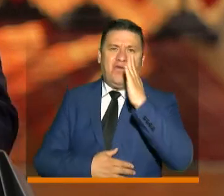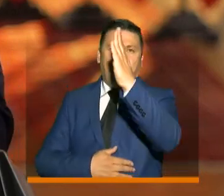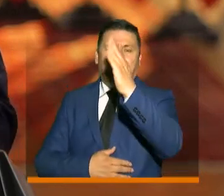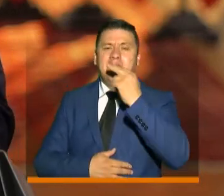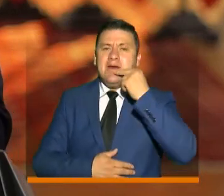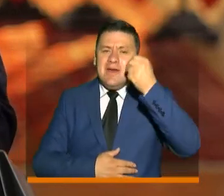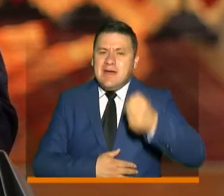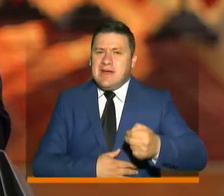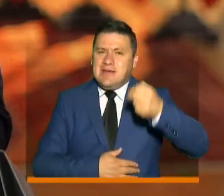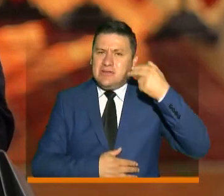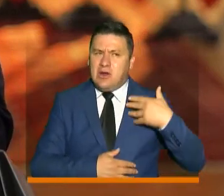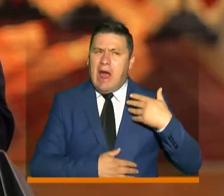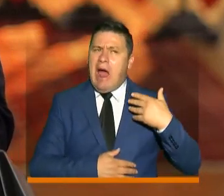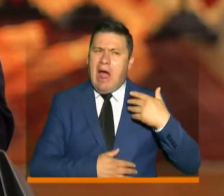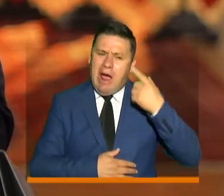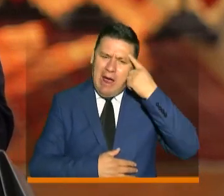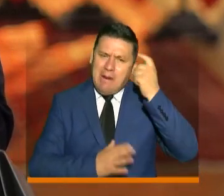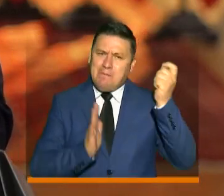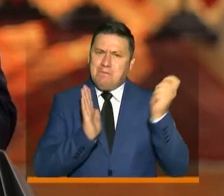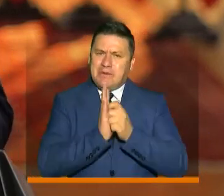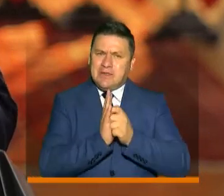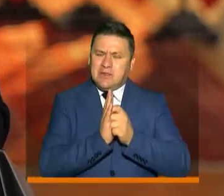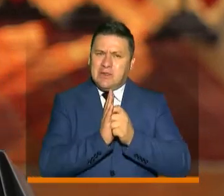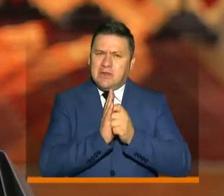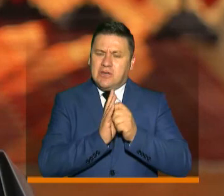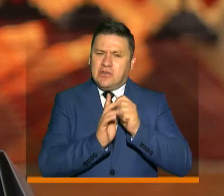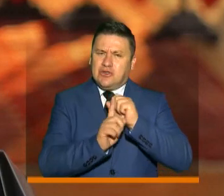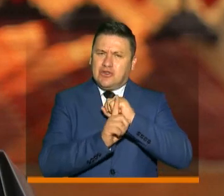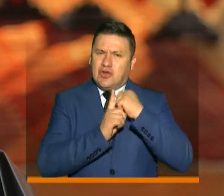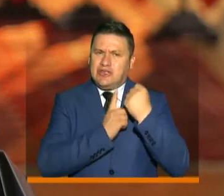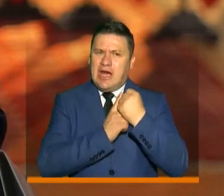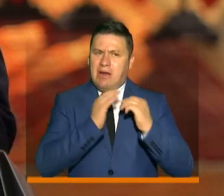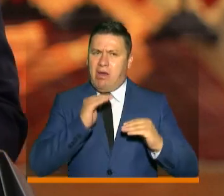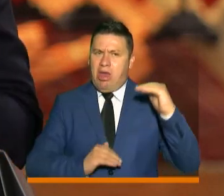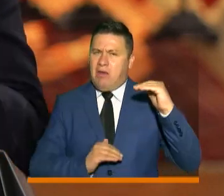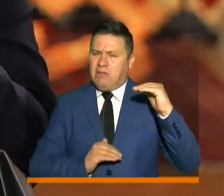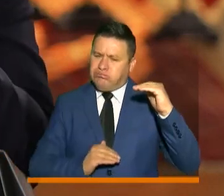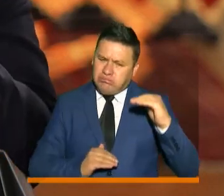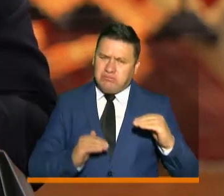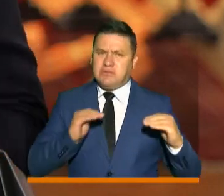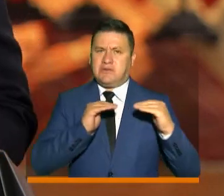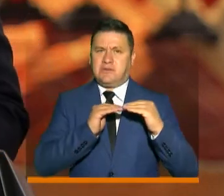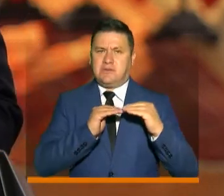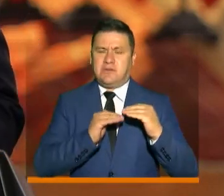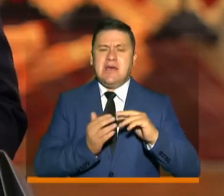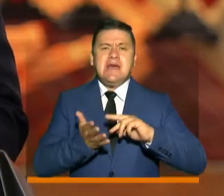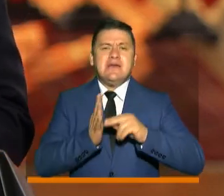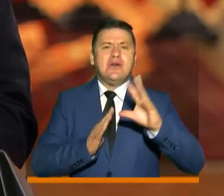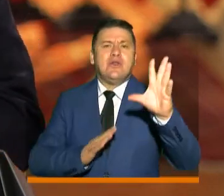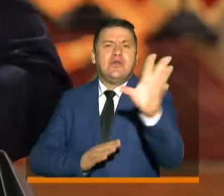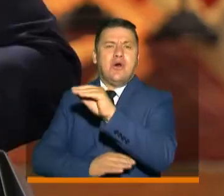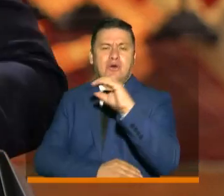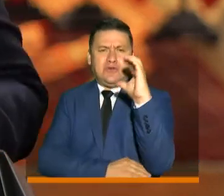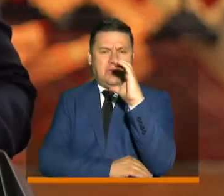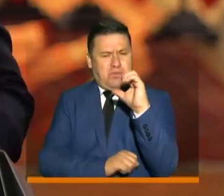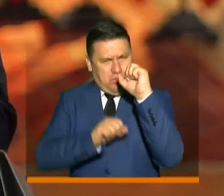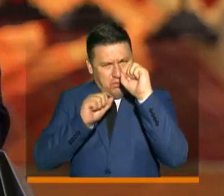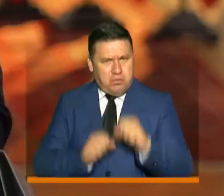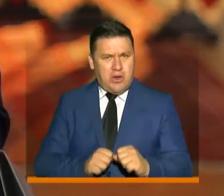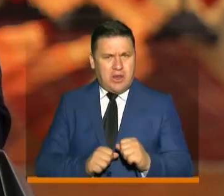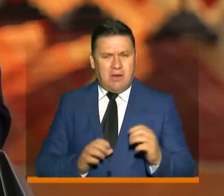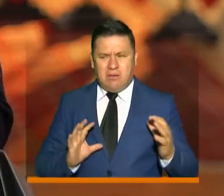históricas brechas sociales cerrar las brechas quiere decir que todos los colombianos podamos